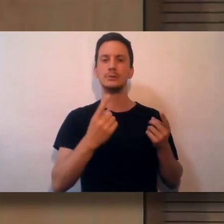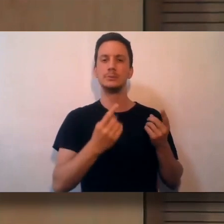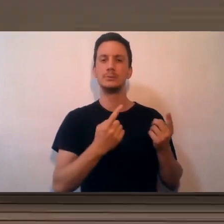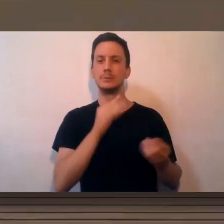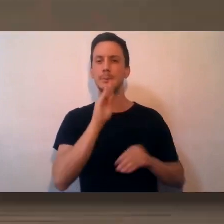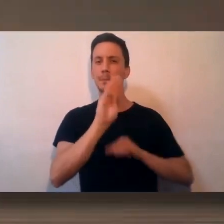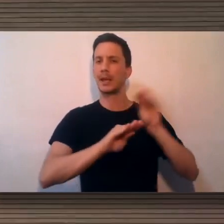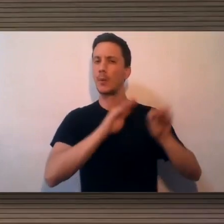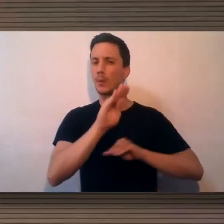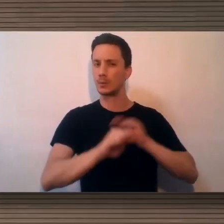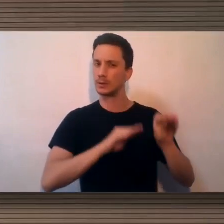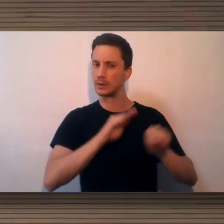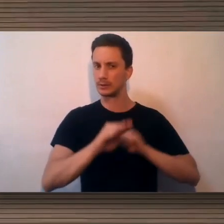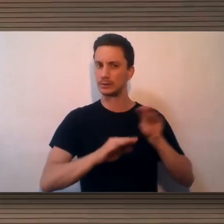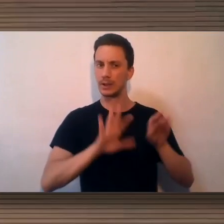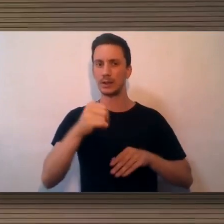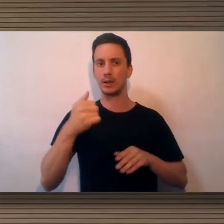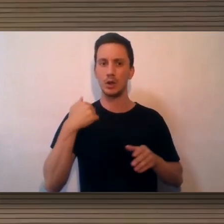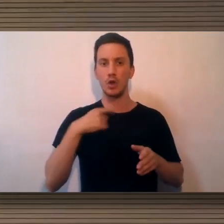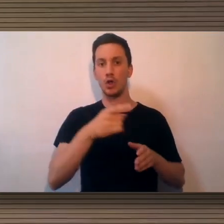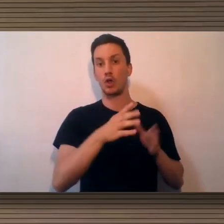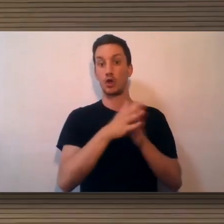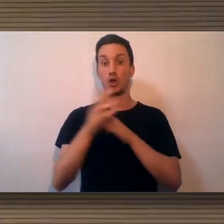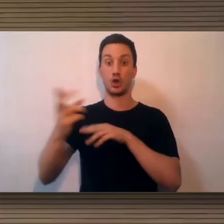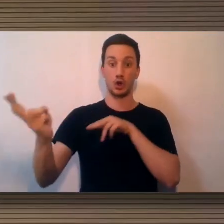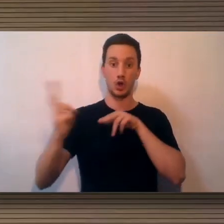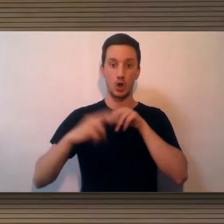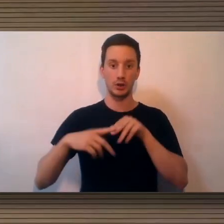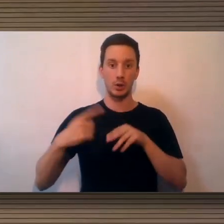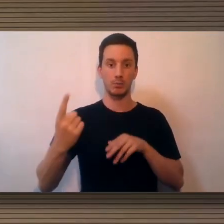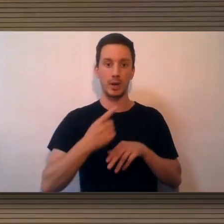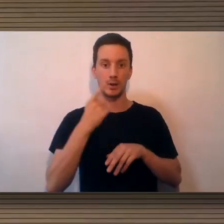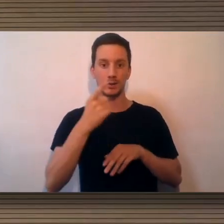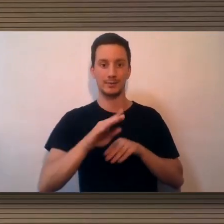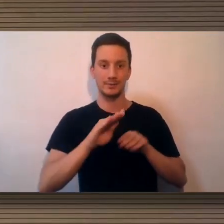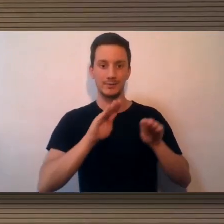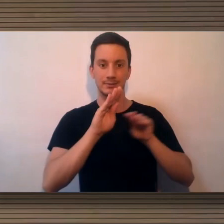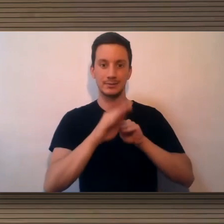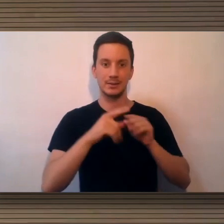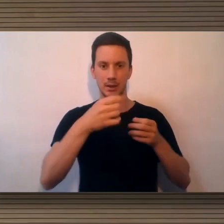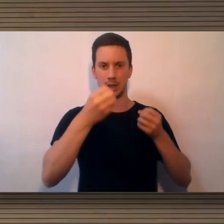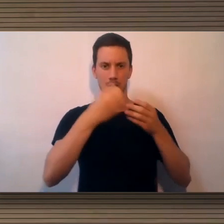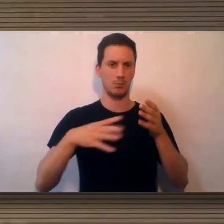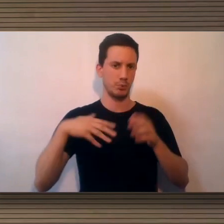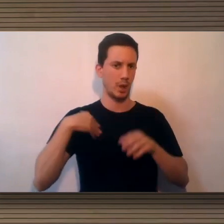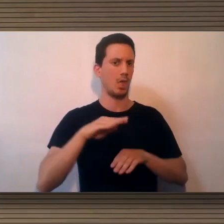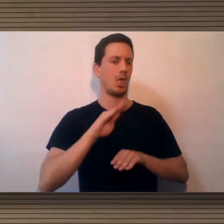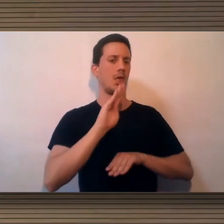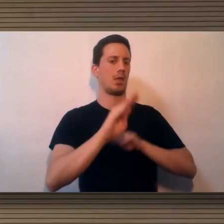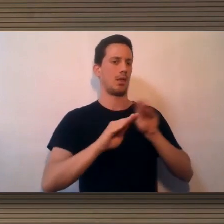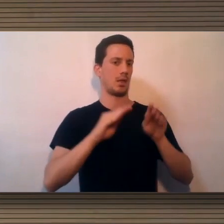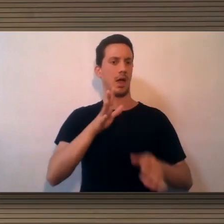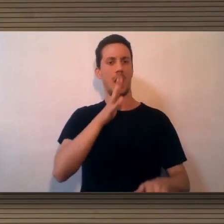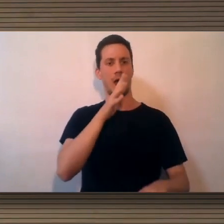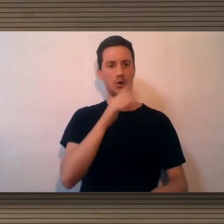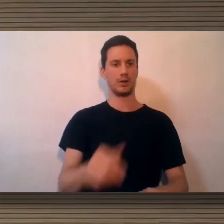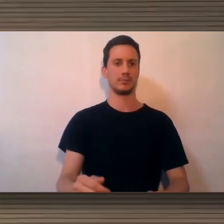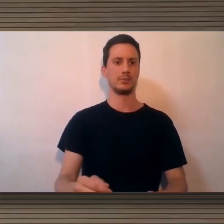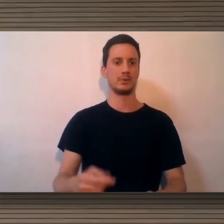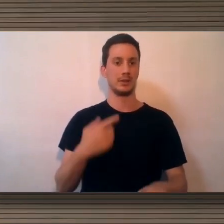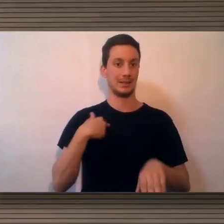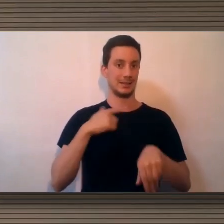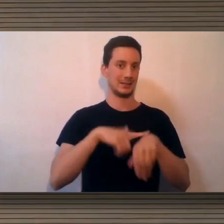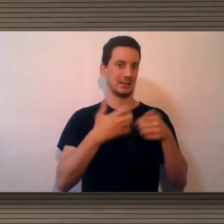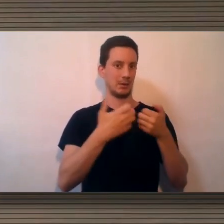que animo a los conectados a que, por favor, bueno, si tienen algunas preguntas, que nos las vayan haciendo llegar ahora, pues tenemos algo de tiempo